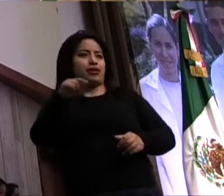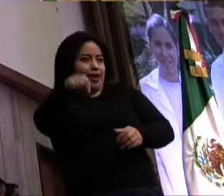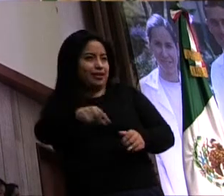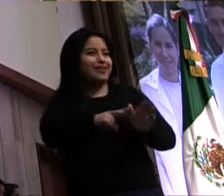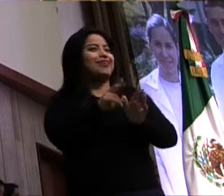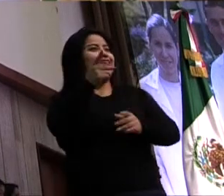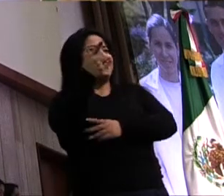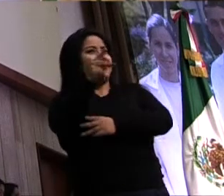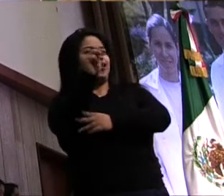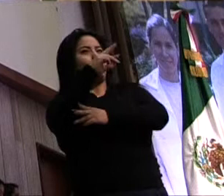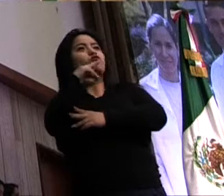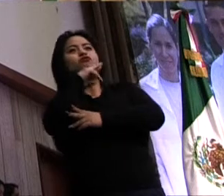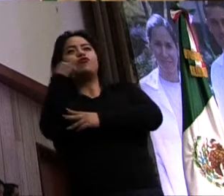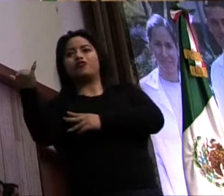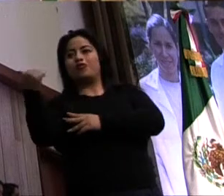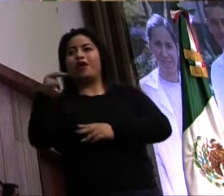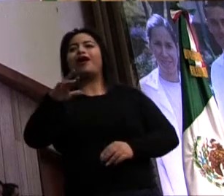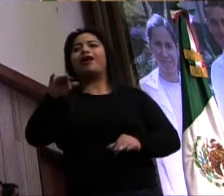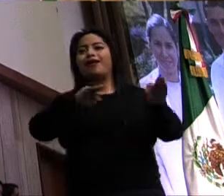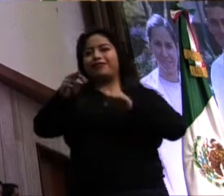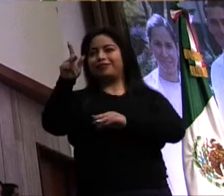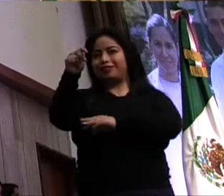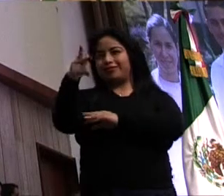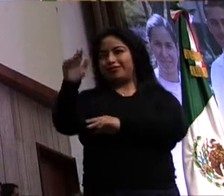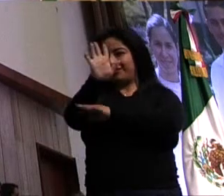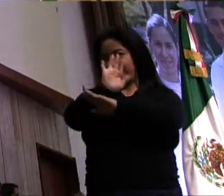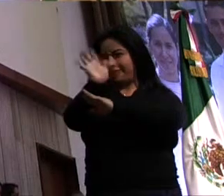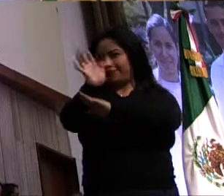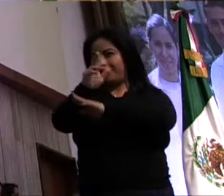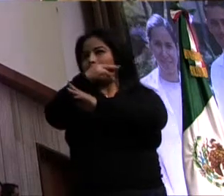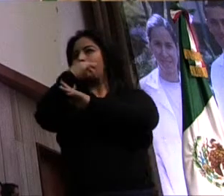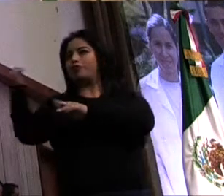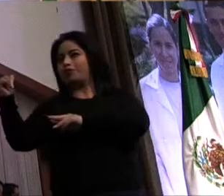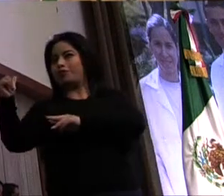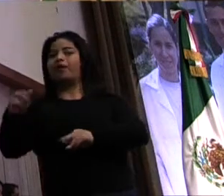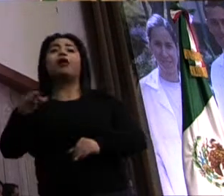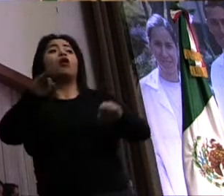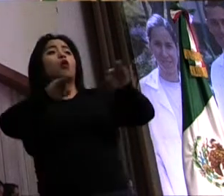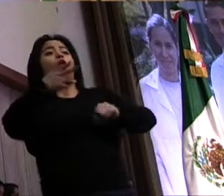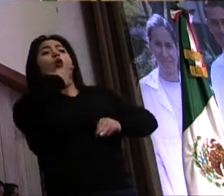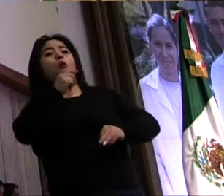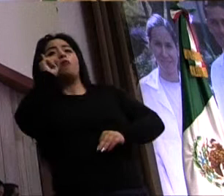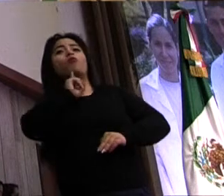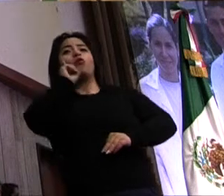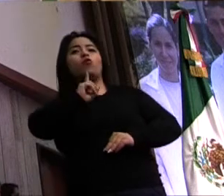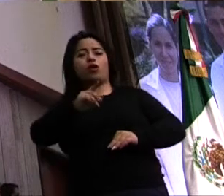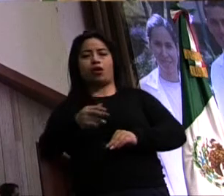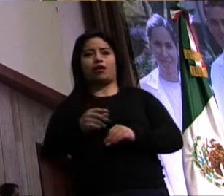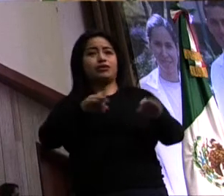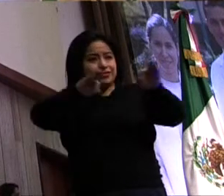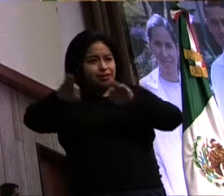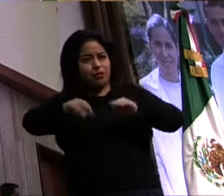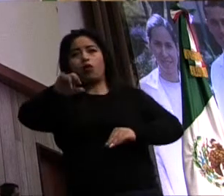El IMSS abre las puertas de par en par para las trabajadoras del hogar.